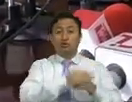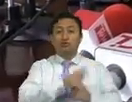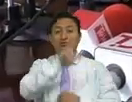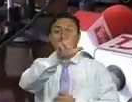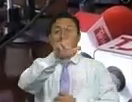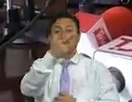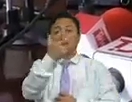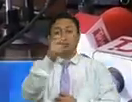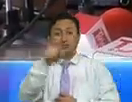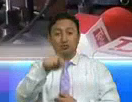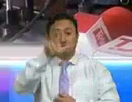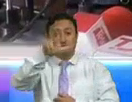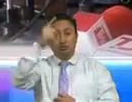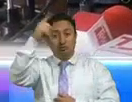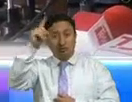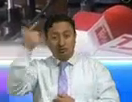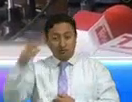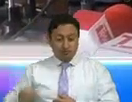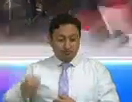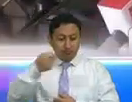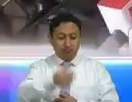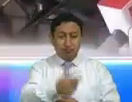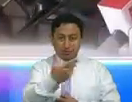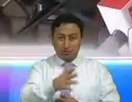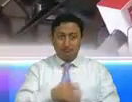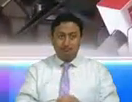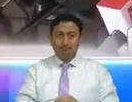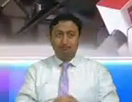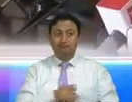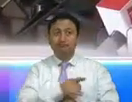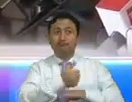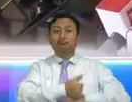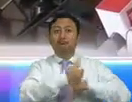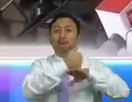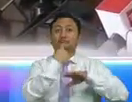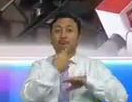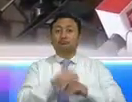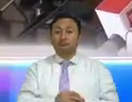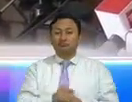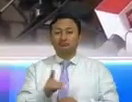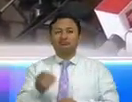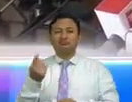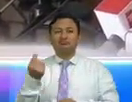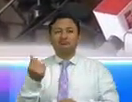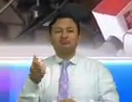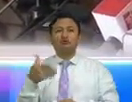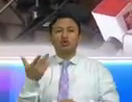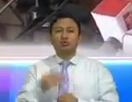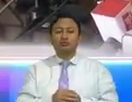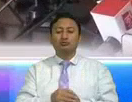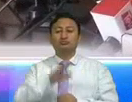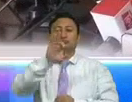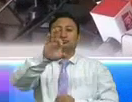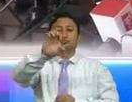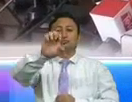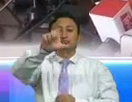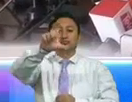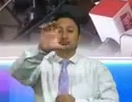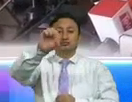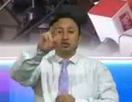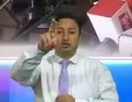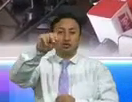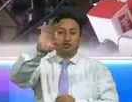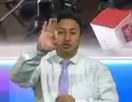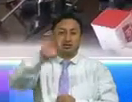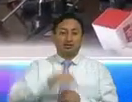puntos 5 millones de dólares tienen que estar en las cuentas de inmovilidad el alto funcionario recordó el camino de estos dineros que llegaron ante él con el producto presuntamente de